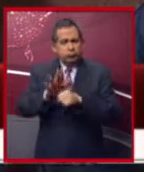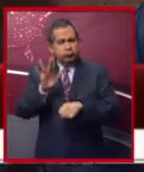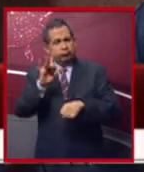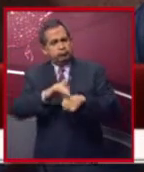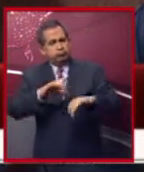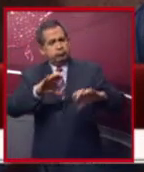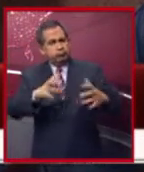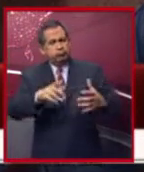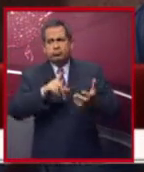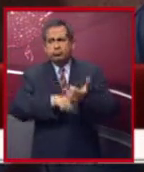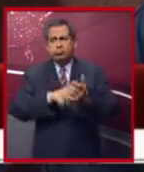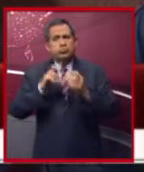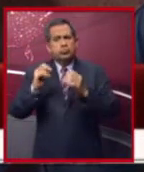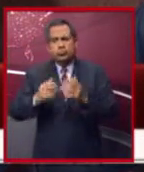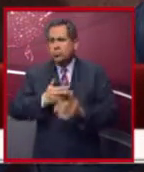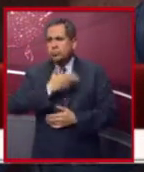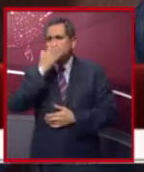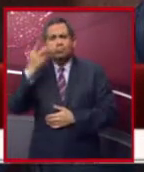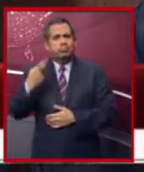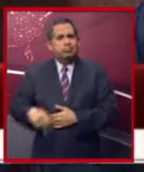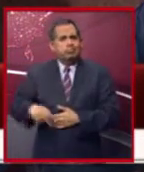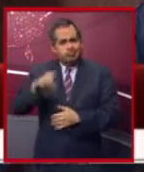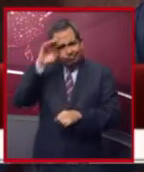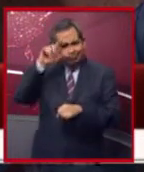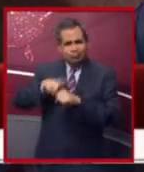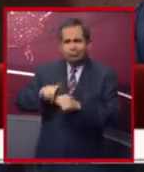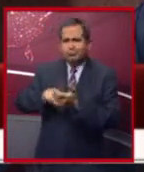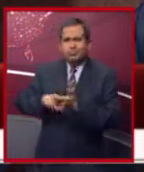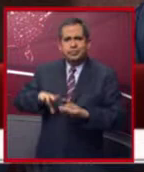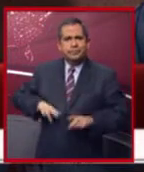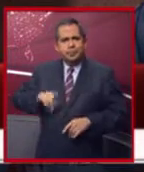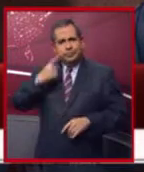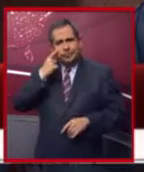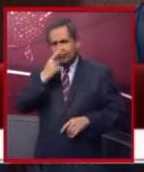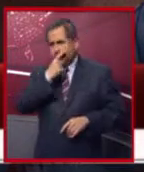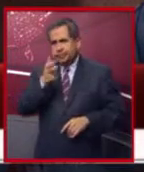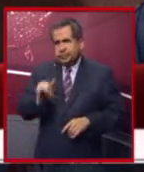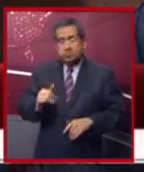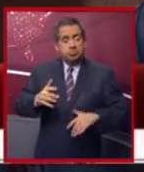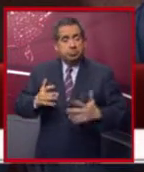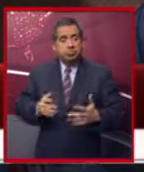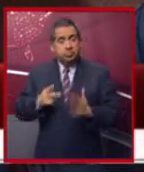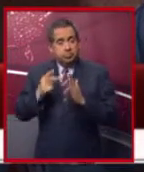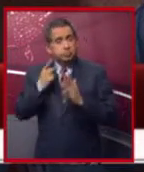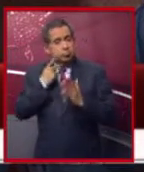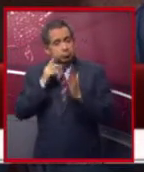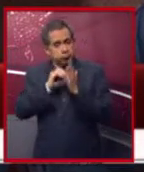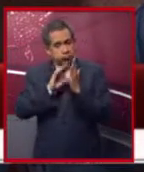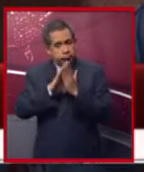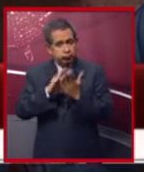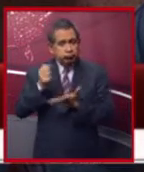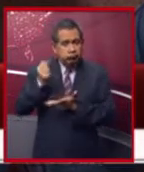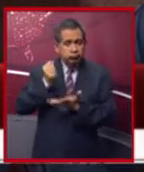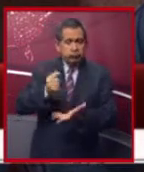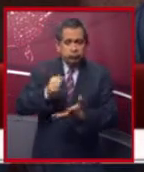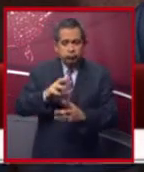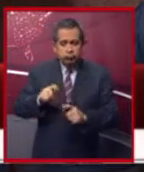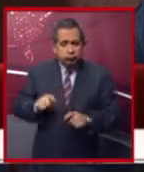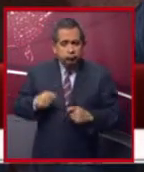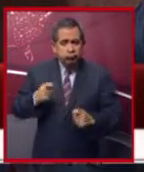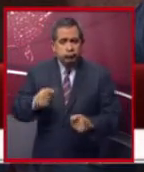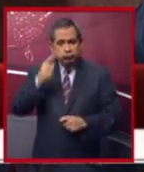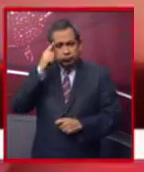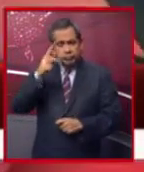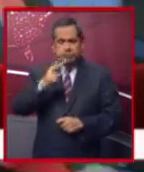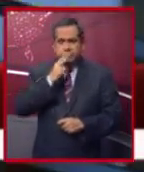de patrimonio inmaterial, y crear programas y crear políticas que aseguren sobre todo recursos, infraestructura para